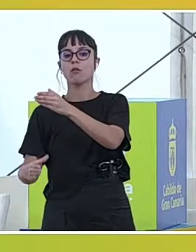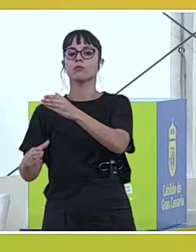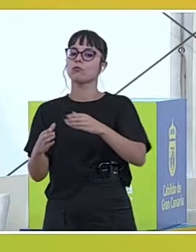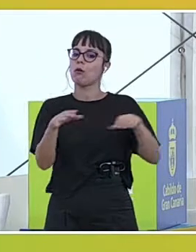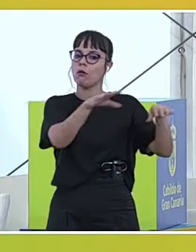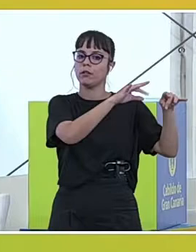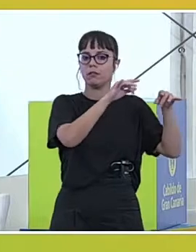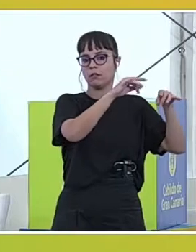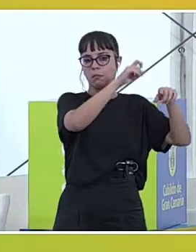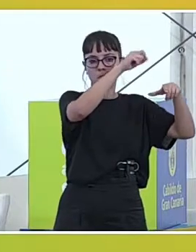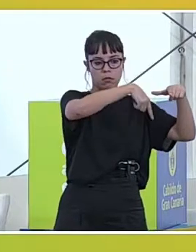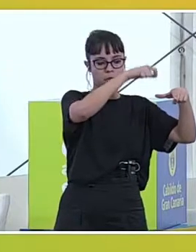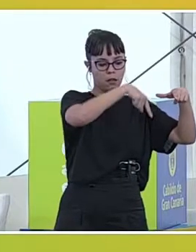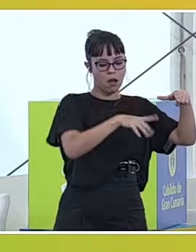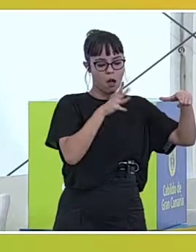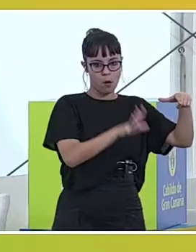o infiltraciones, etc.